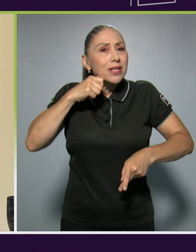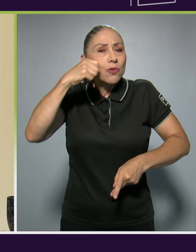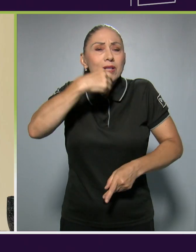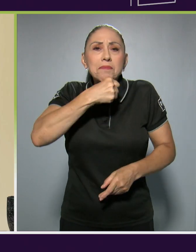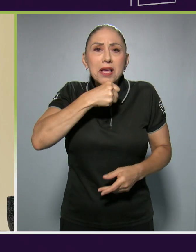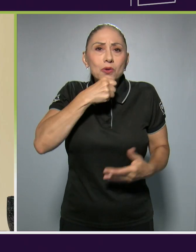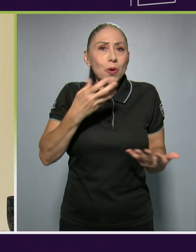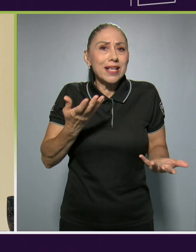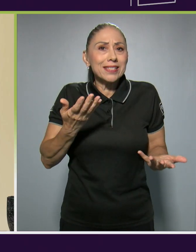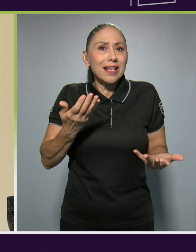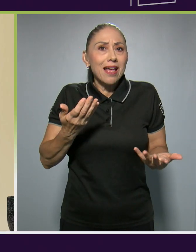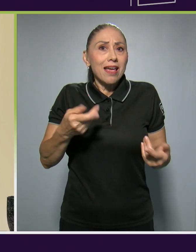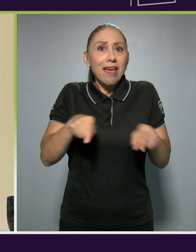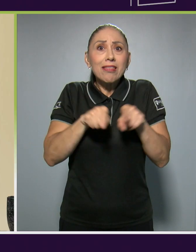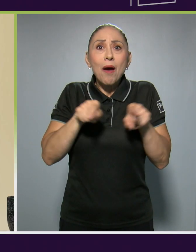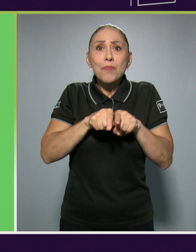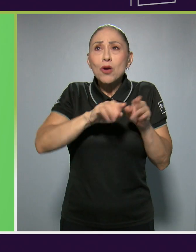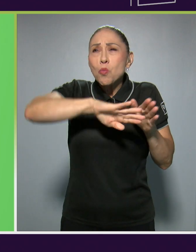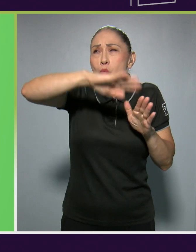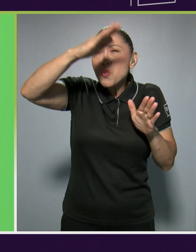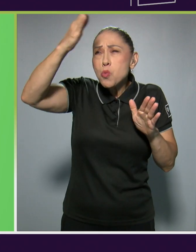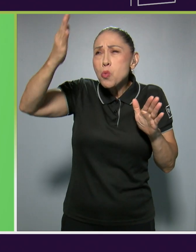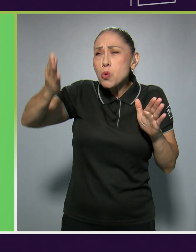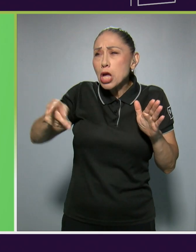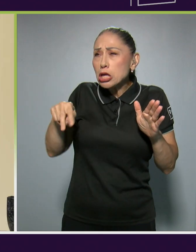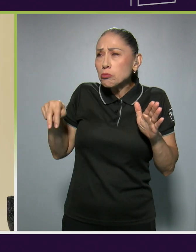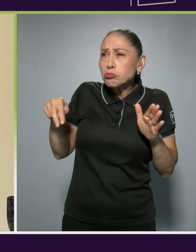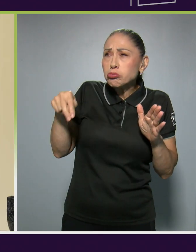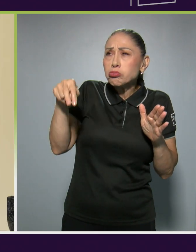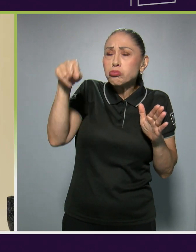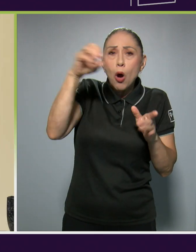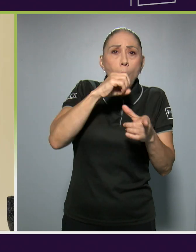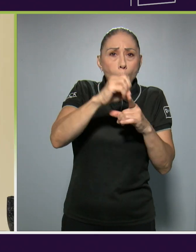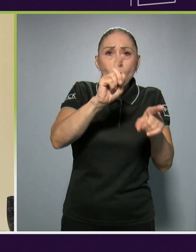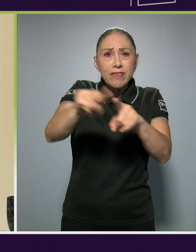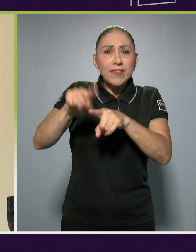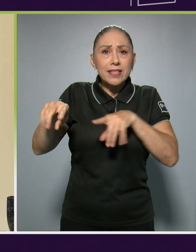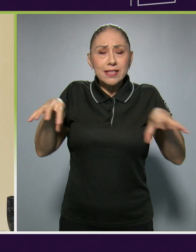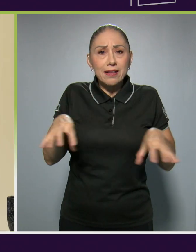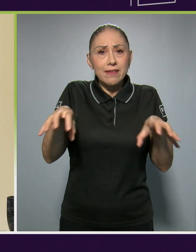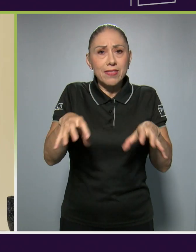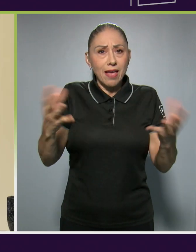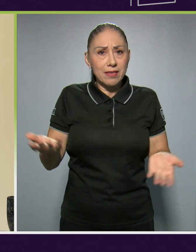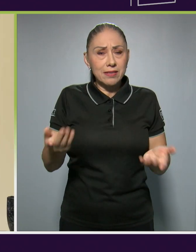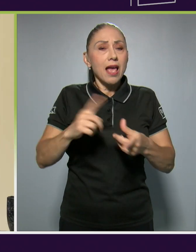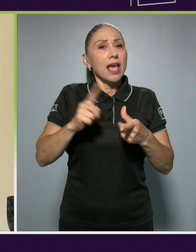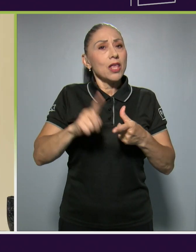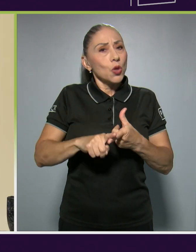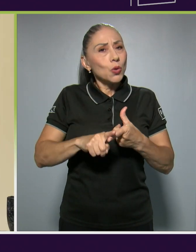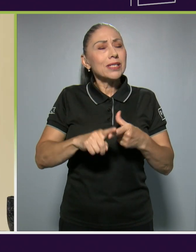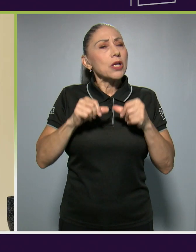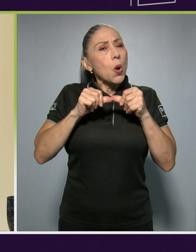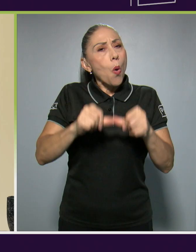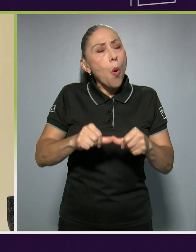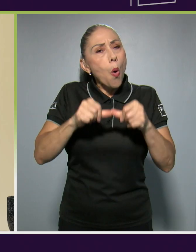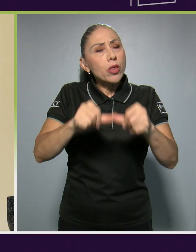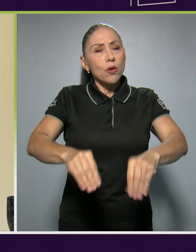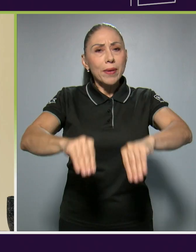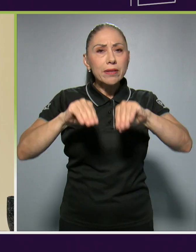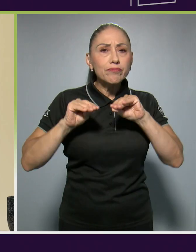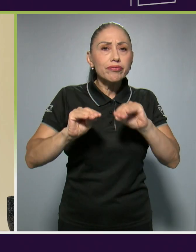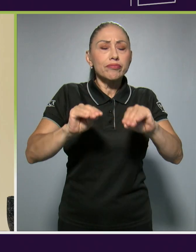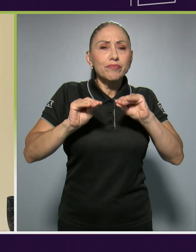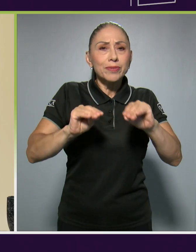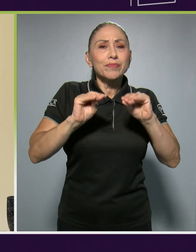hasta suben el chiripó, ¿verdad? O que hacen otras cosas. Entonces ir cambiando con la educación continua en diferentes